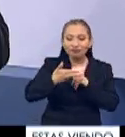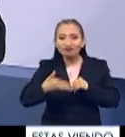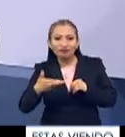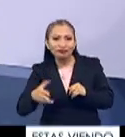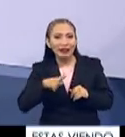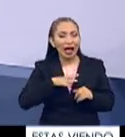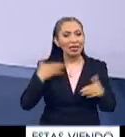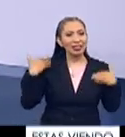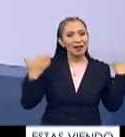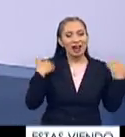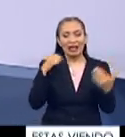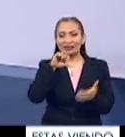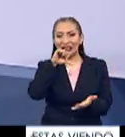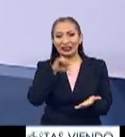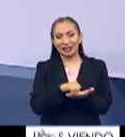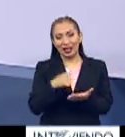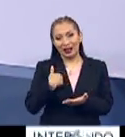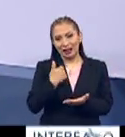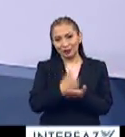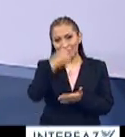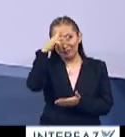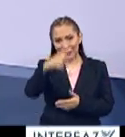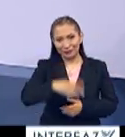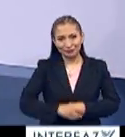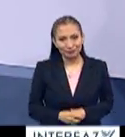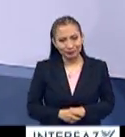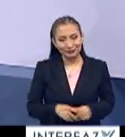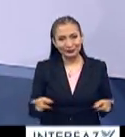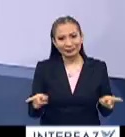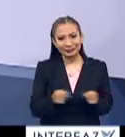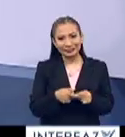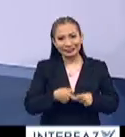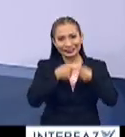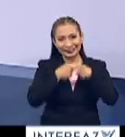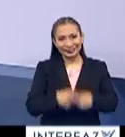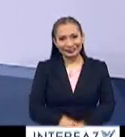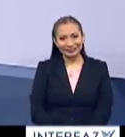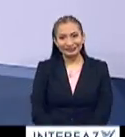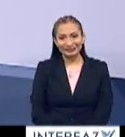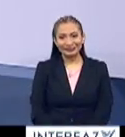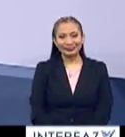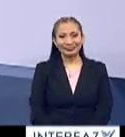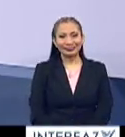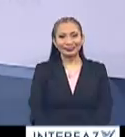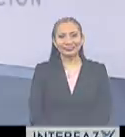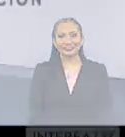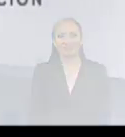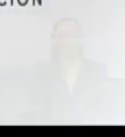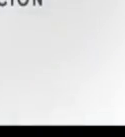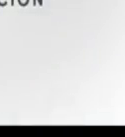disfrutar del centro de nuestro país. Vamos a hacer una pausa, regresamos.